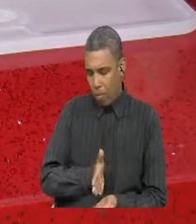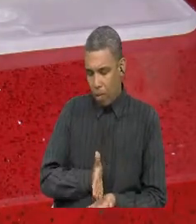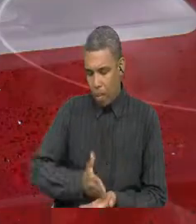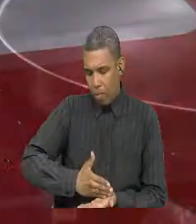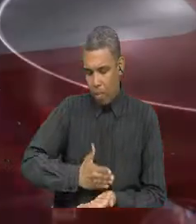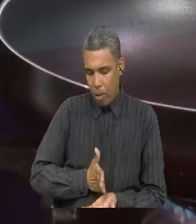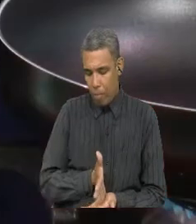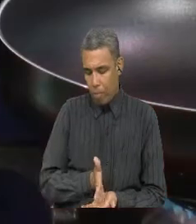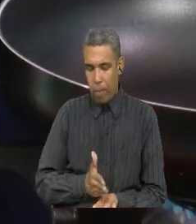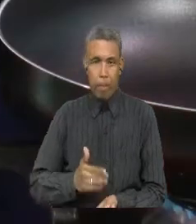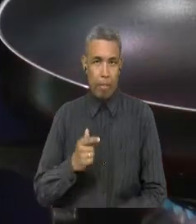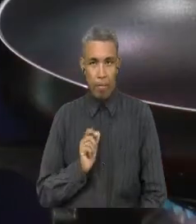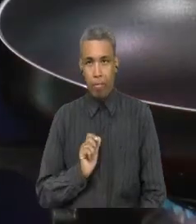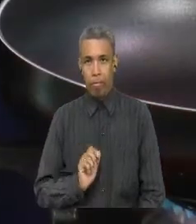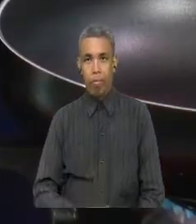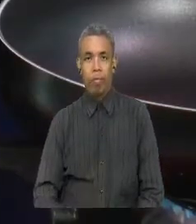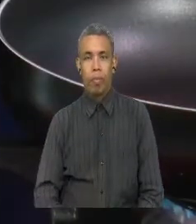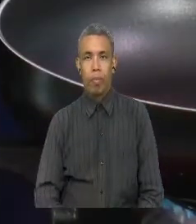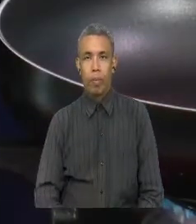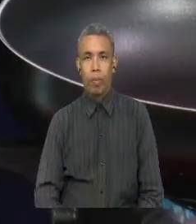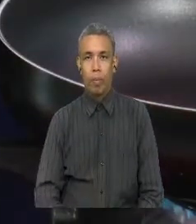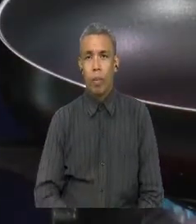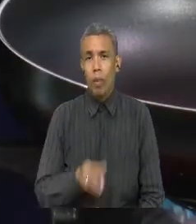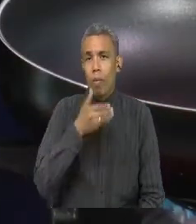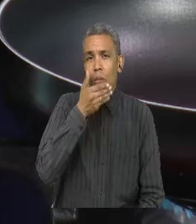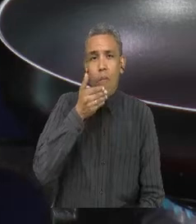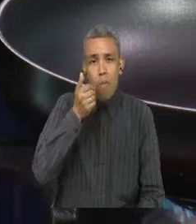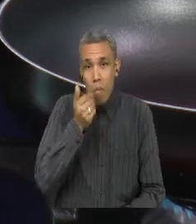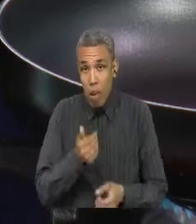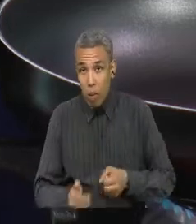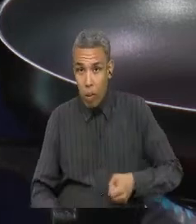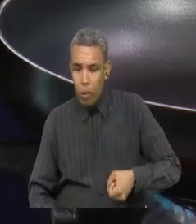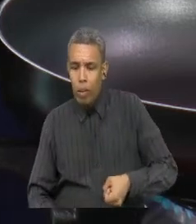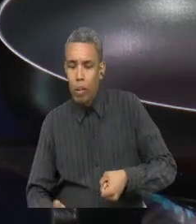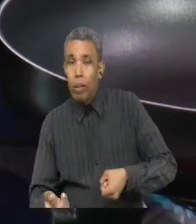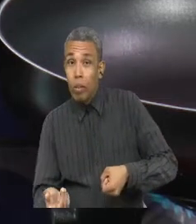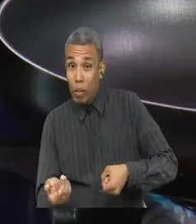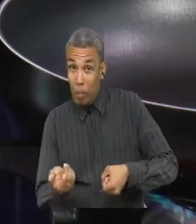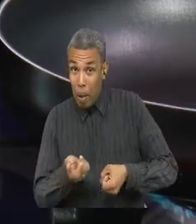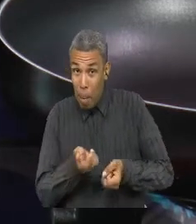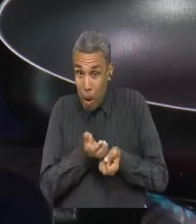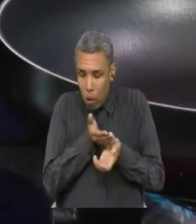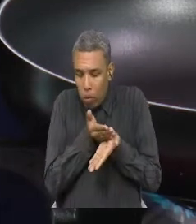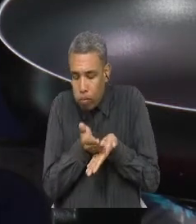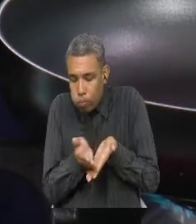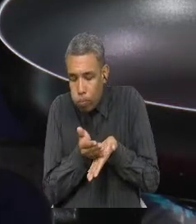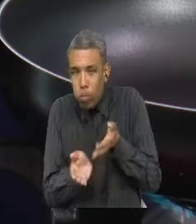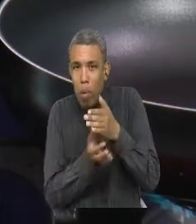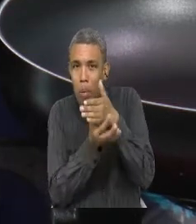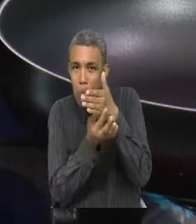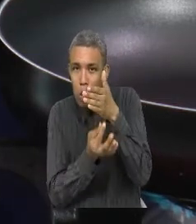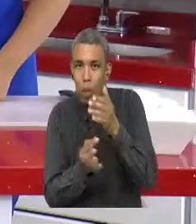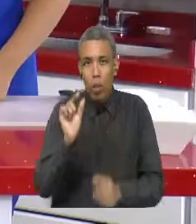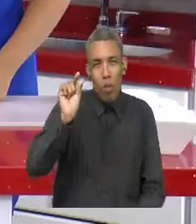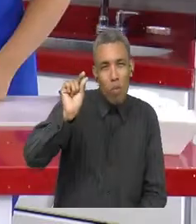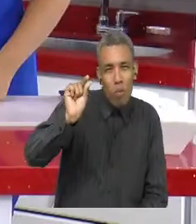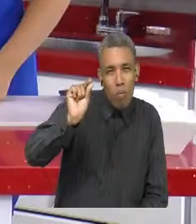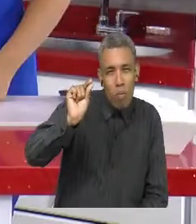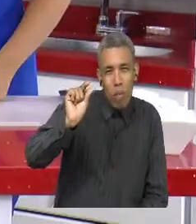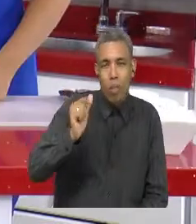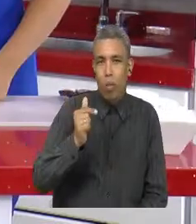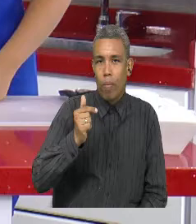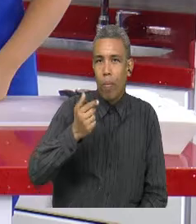idea es que este mango se va a estar sofriendo también con un poquito de aceite, azúcar y el